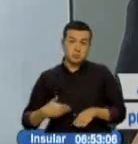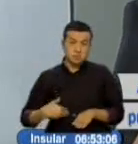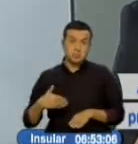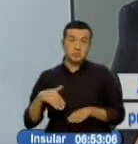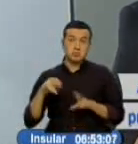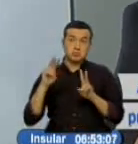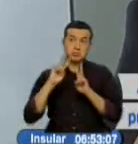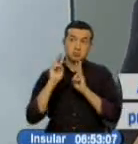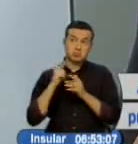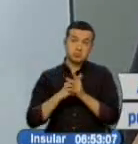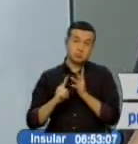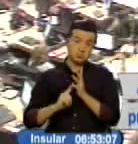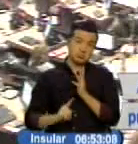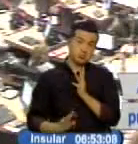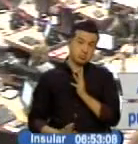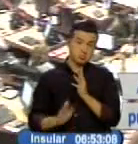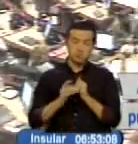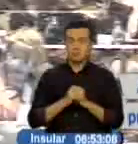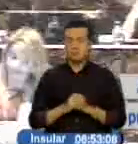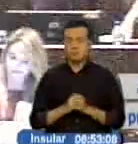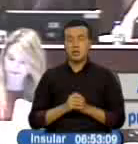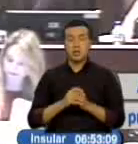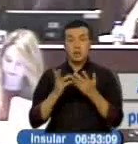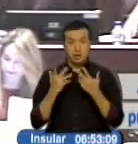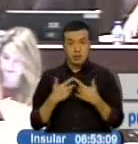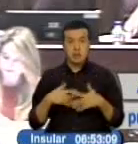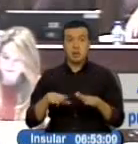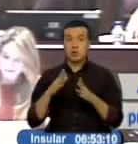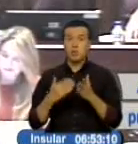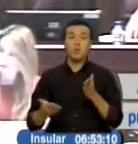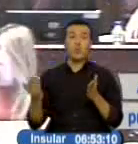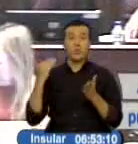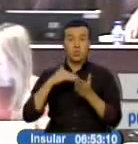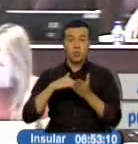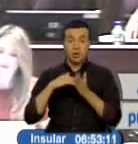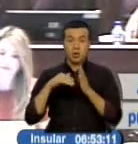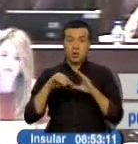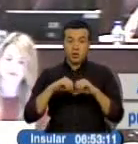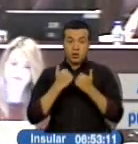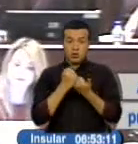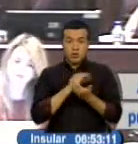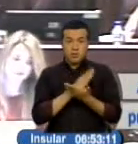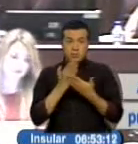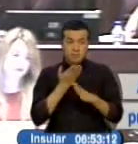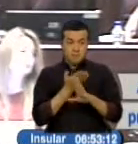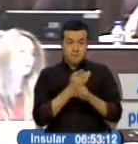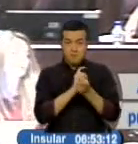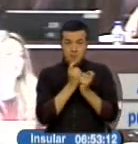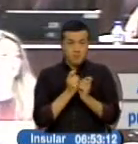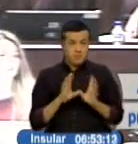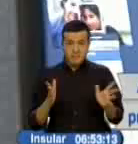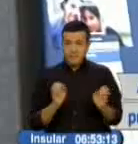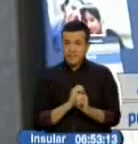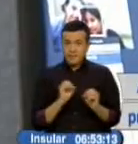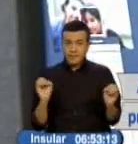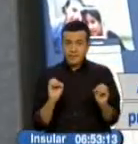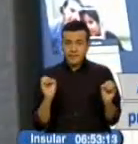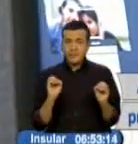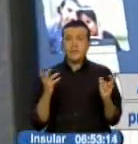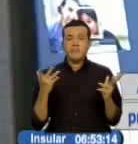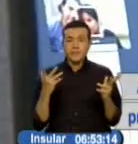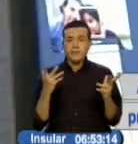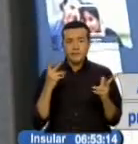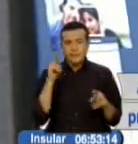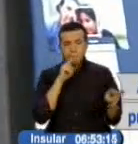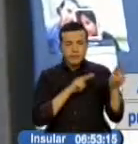trate de otra manera. Si el alcance que pueda llegar nuevamente a la legislatura en los próximos días no varía la esencia de la norma, este cuerpo